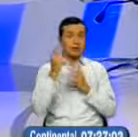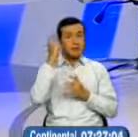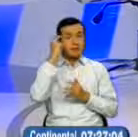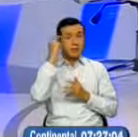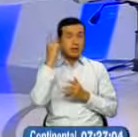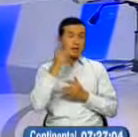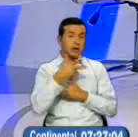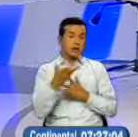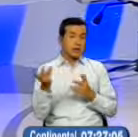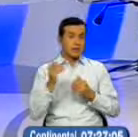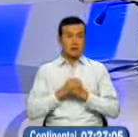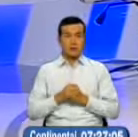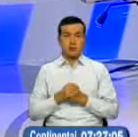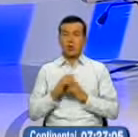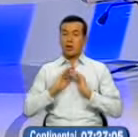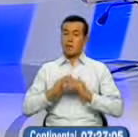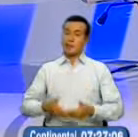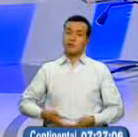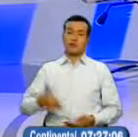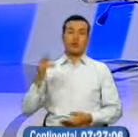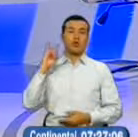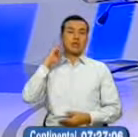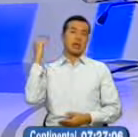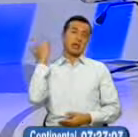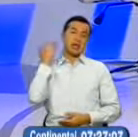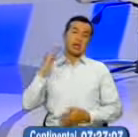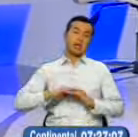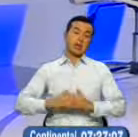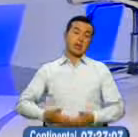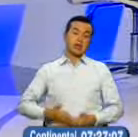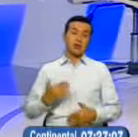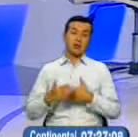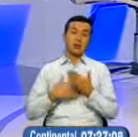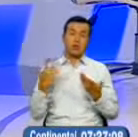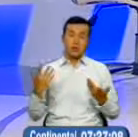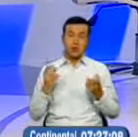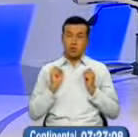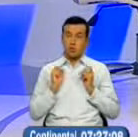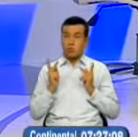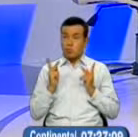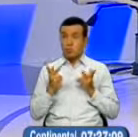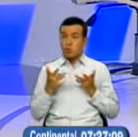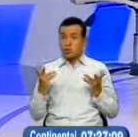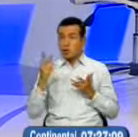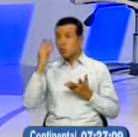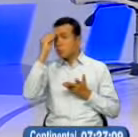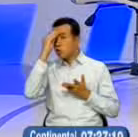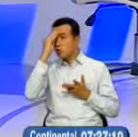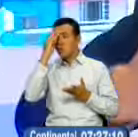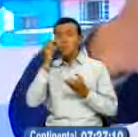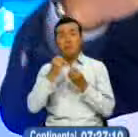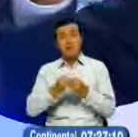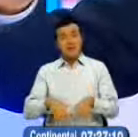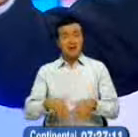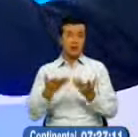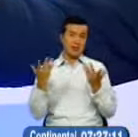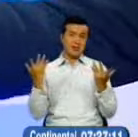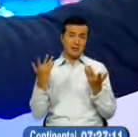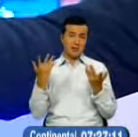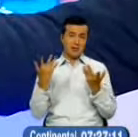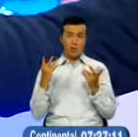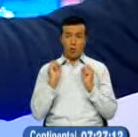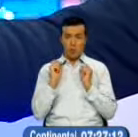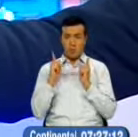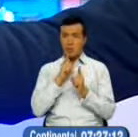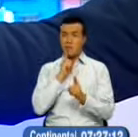que el embarazo adolescente es un vehículo, digamos, para quitar la oportunidad del sistema educativo y, por otro lado, quitar la